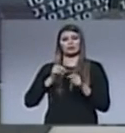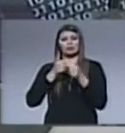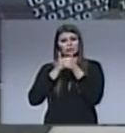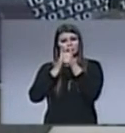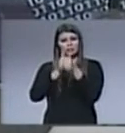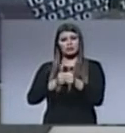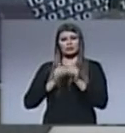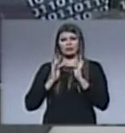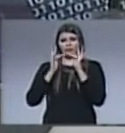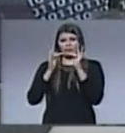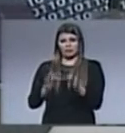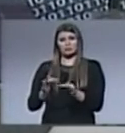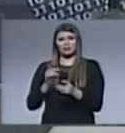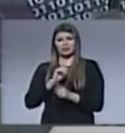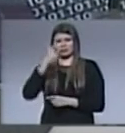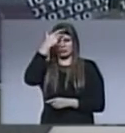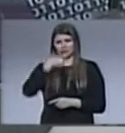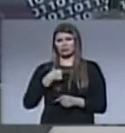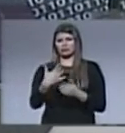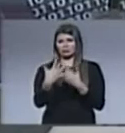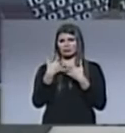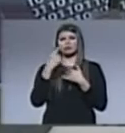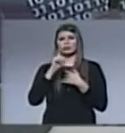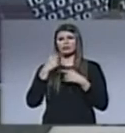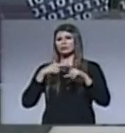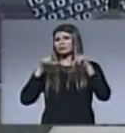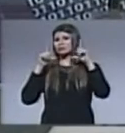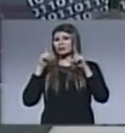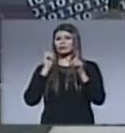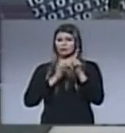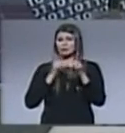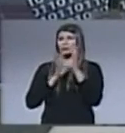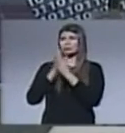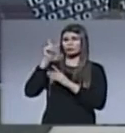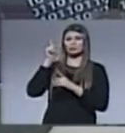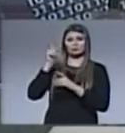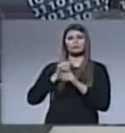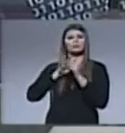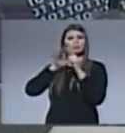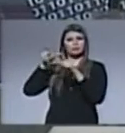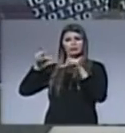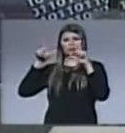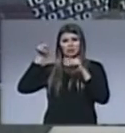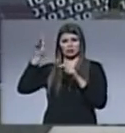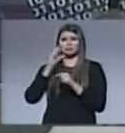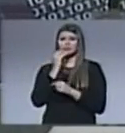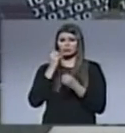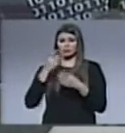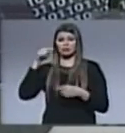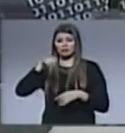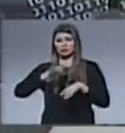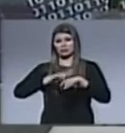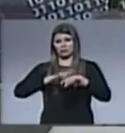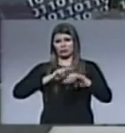radicales, no de su persona, sino del Señor Jesucristo. El líder tiene esta misión,